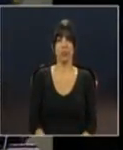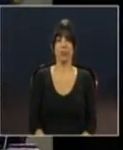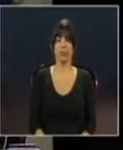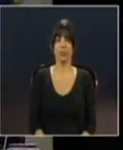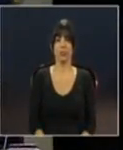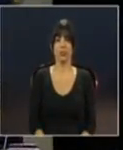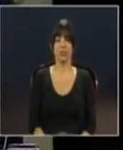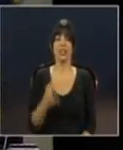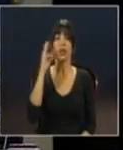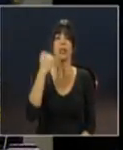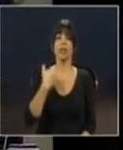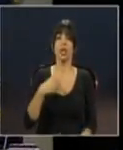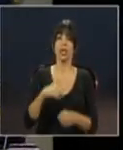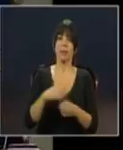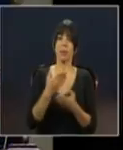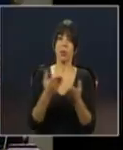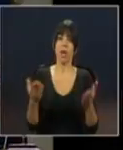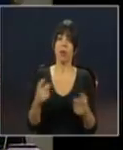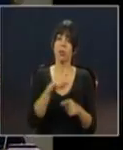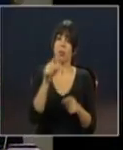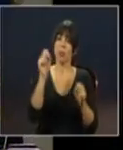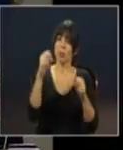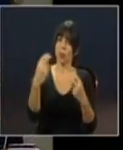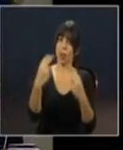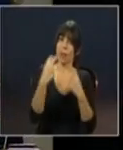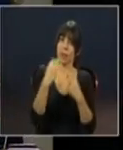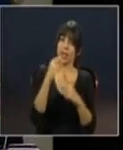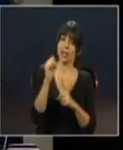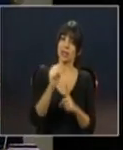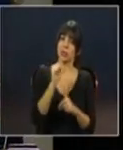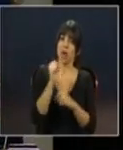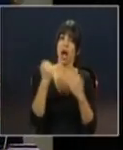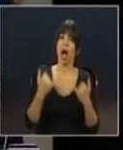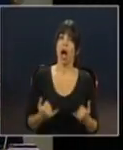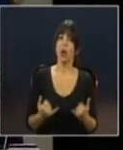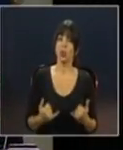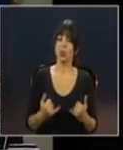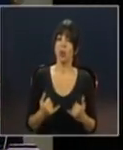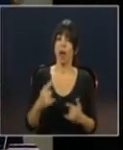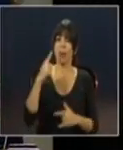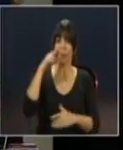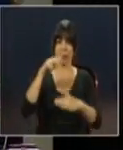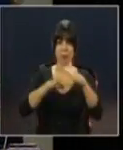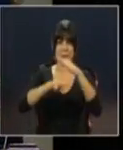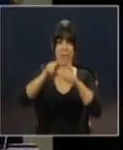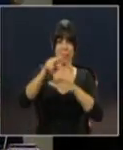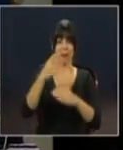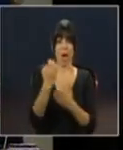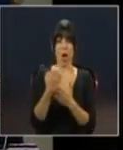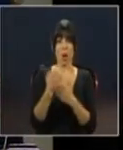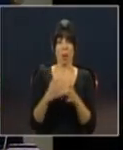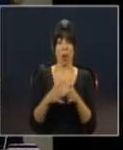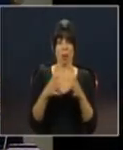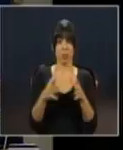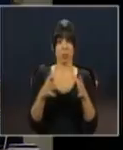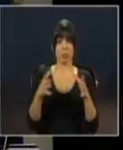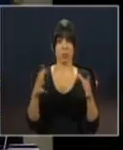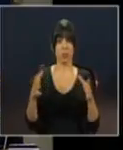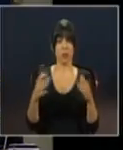Señoras y señores diputados, como pueden ver, la situación actual y las perspectivas de crecimiento económicos son